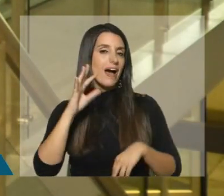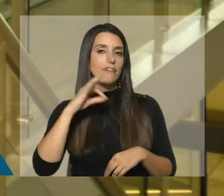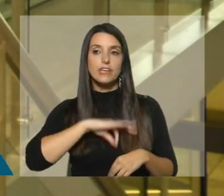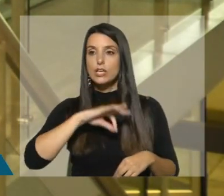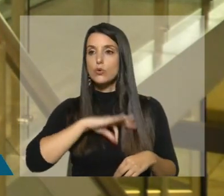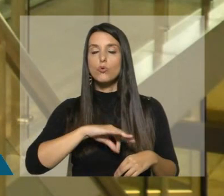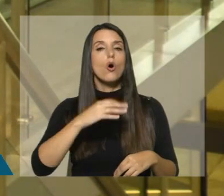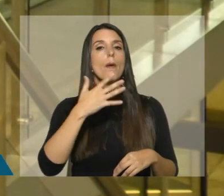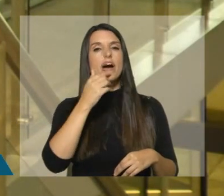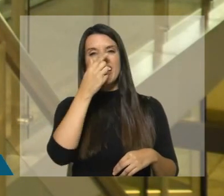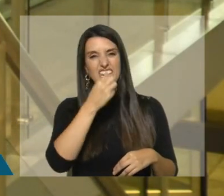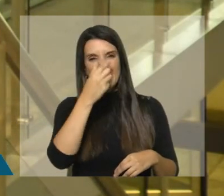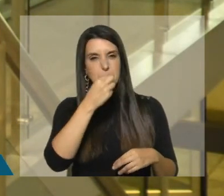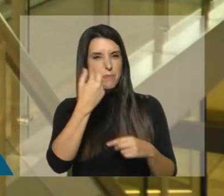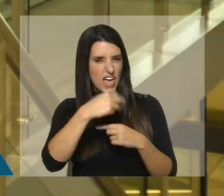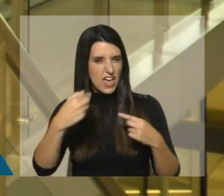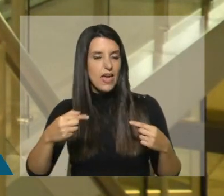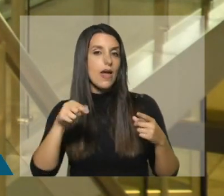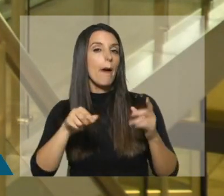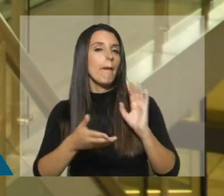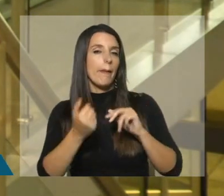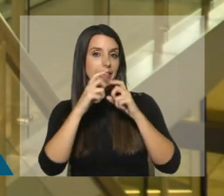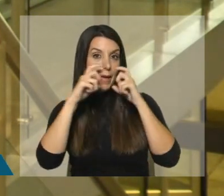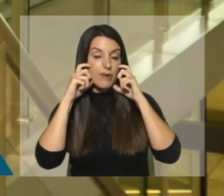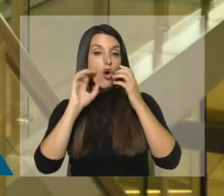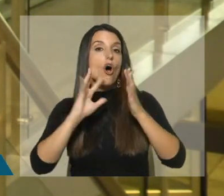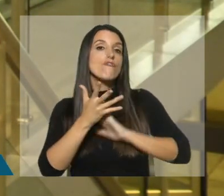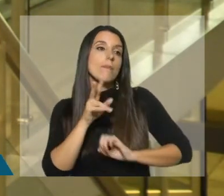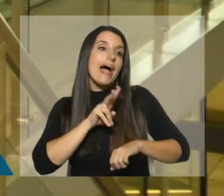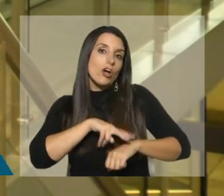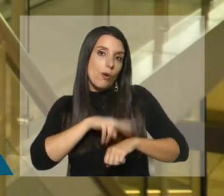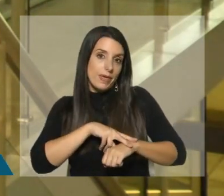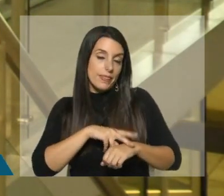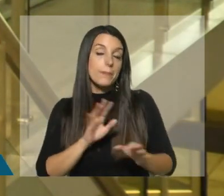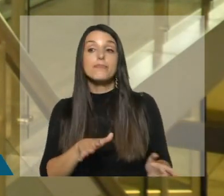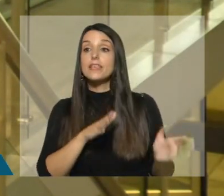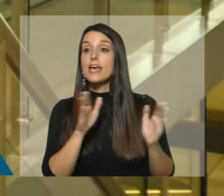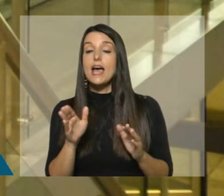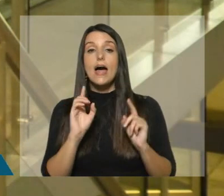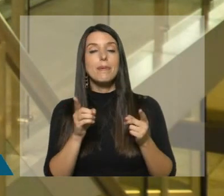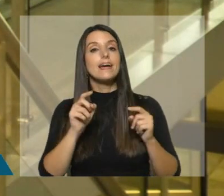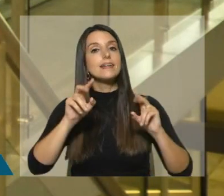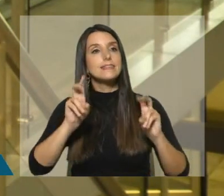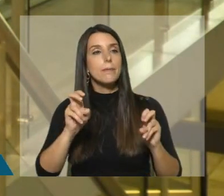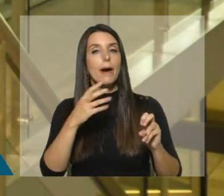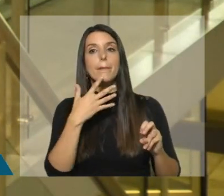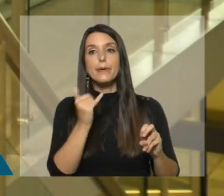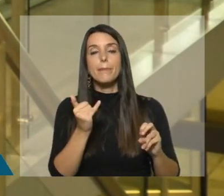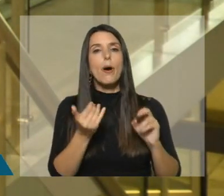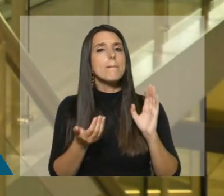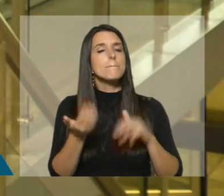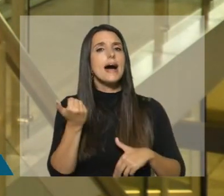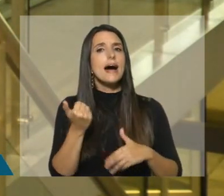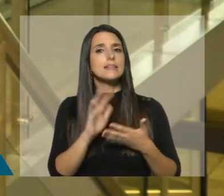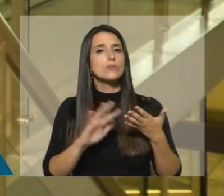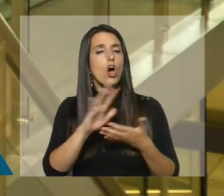la influenza. Entonces, es una medida recomendable. Respecto al aumento de casos